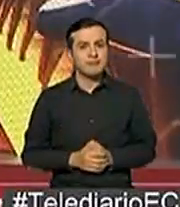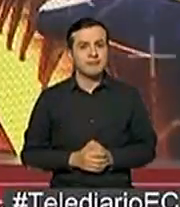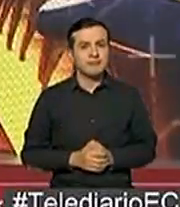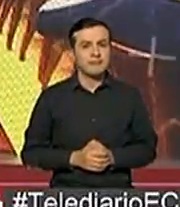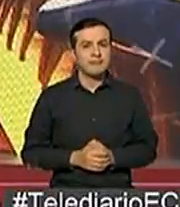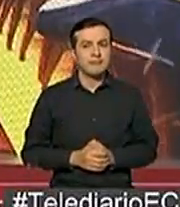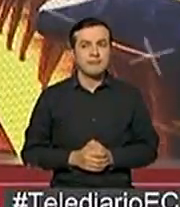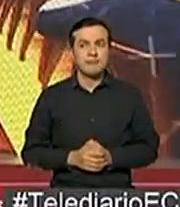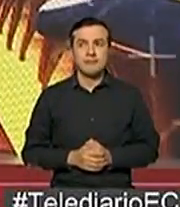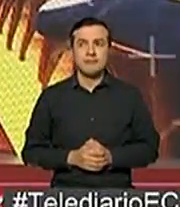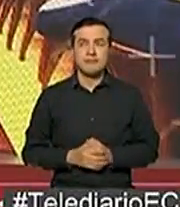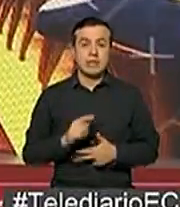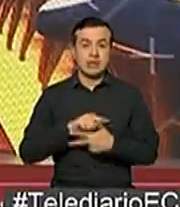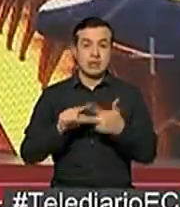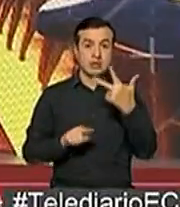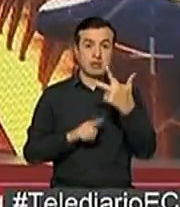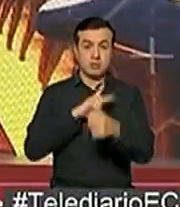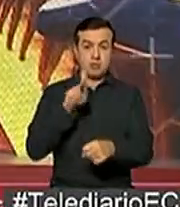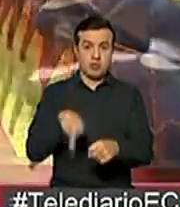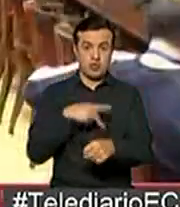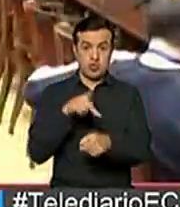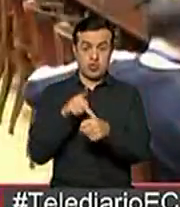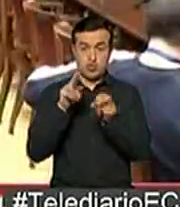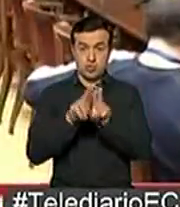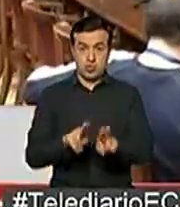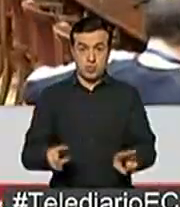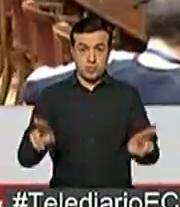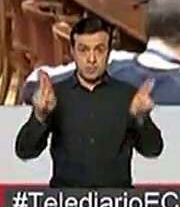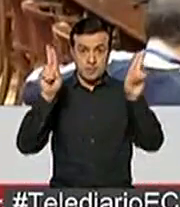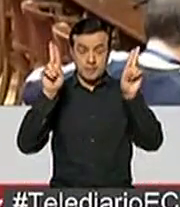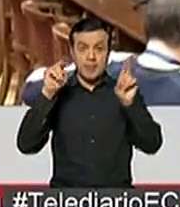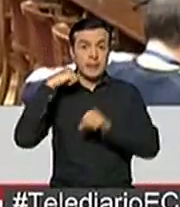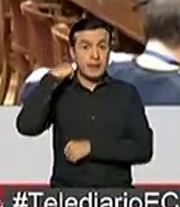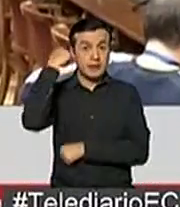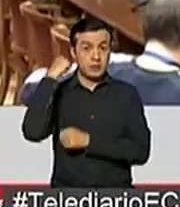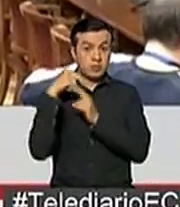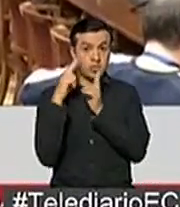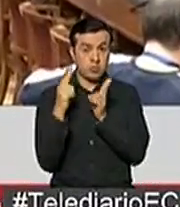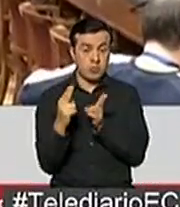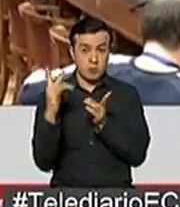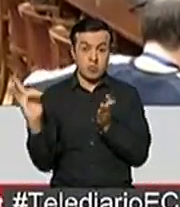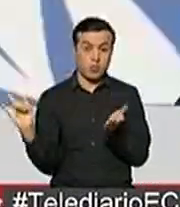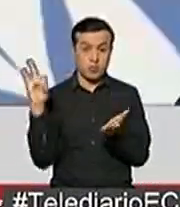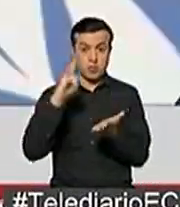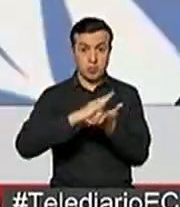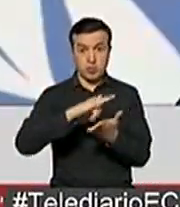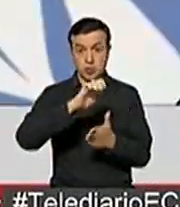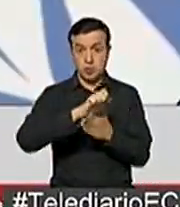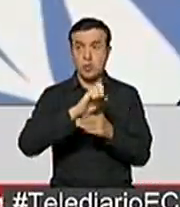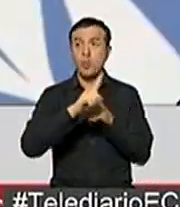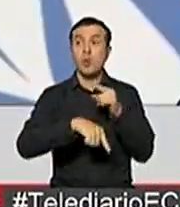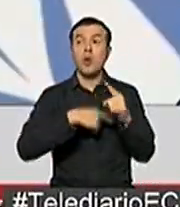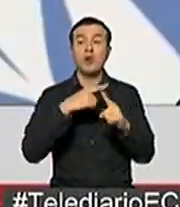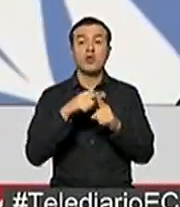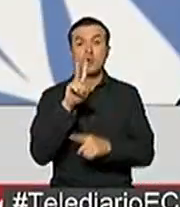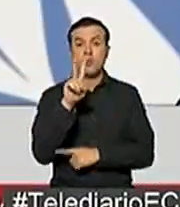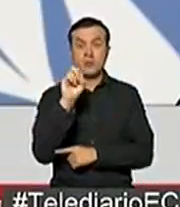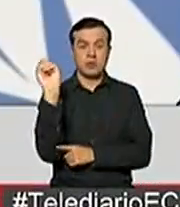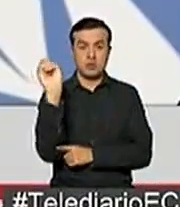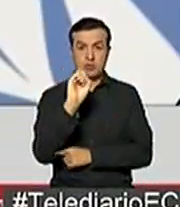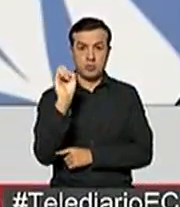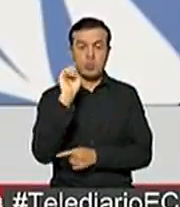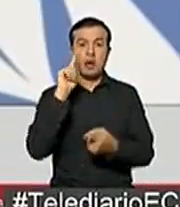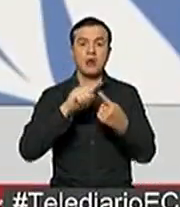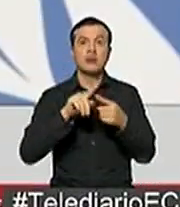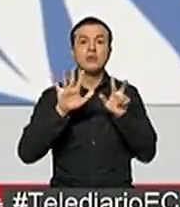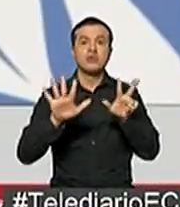un equipo de tres expertos de la oficina de naciones unidas para los derechos humanos viajará a ecuador el 20 el 20 de octubre al